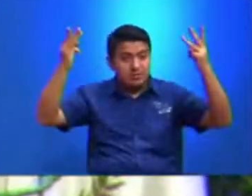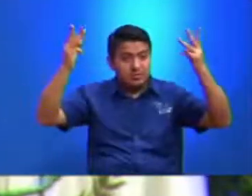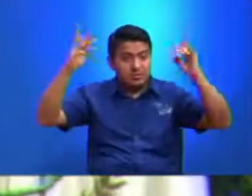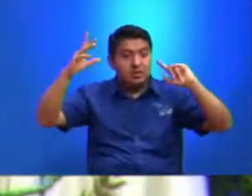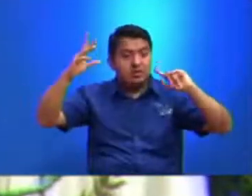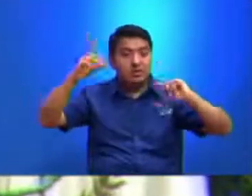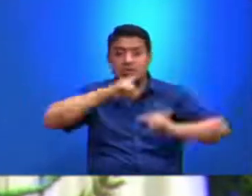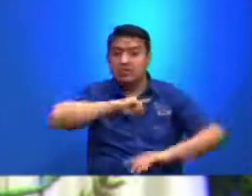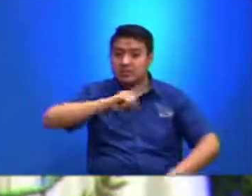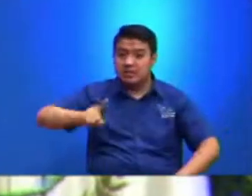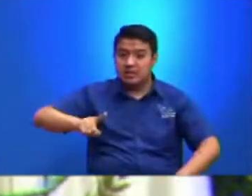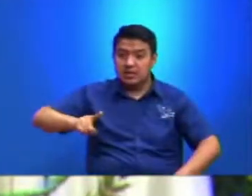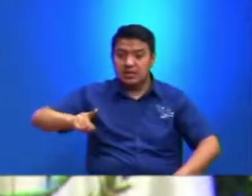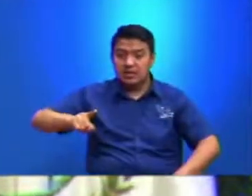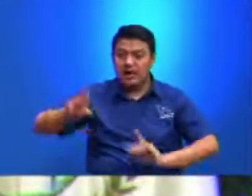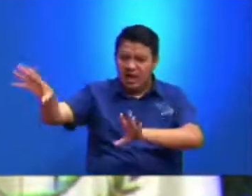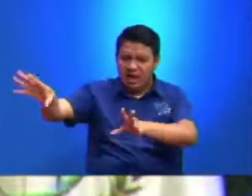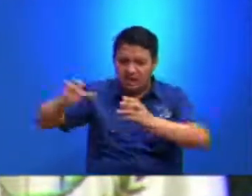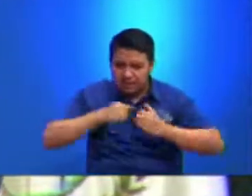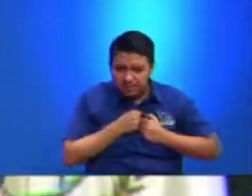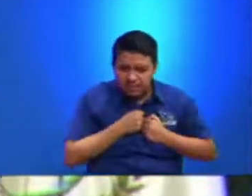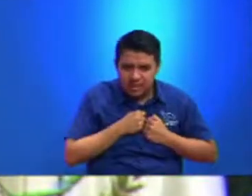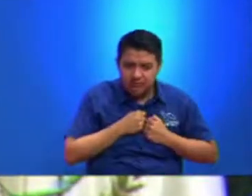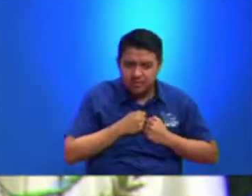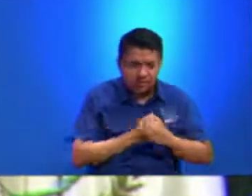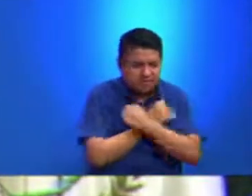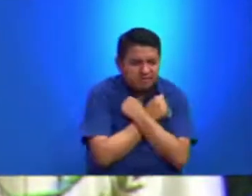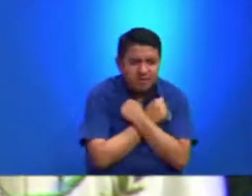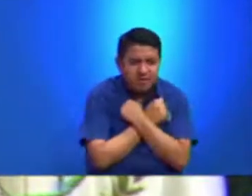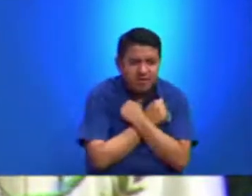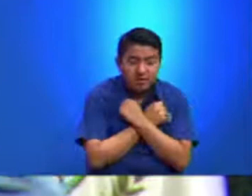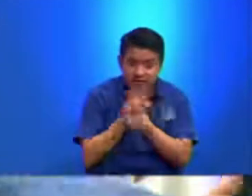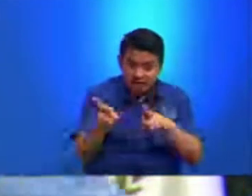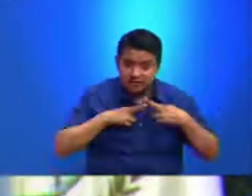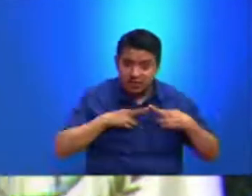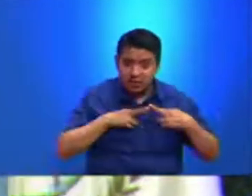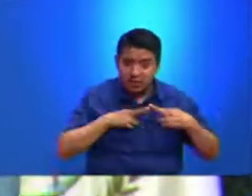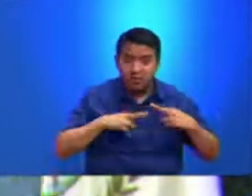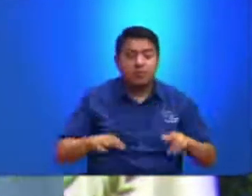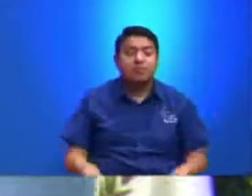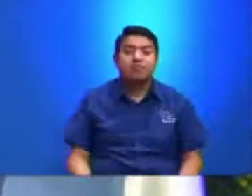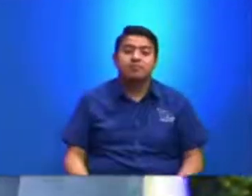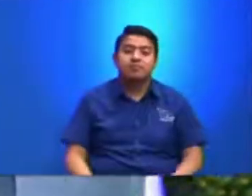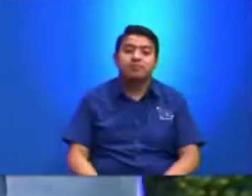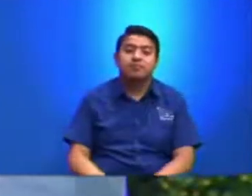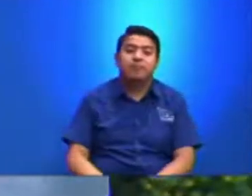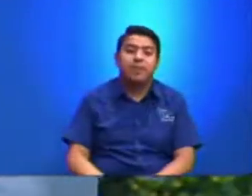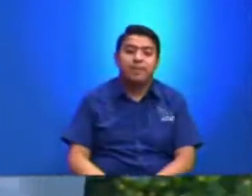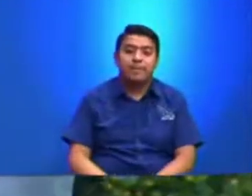personalizado, lo tenemos que personalizar, tomarlo y recibirlo. Así que pues